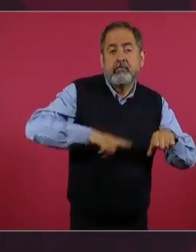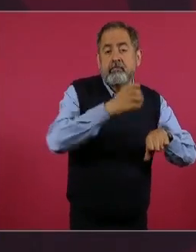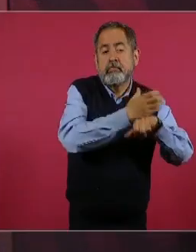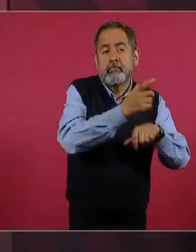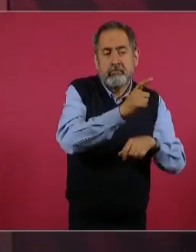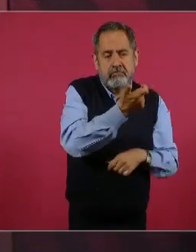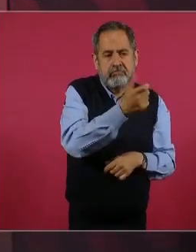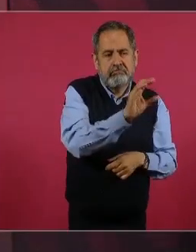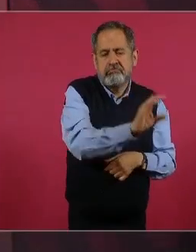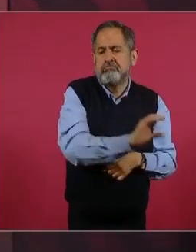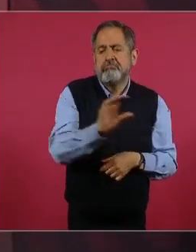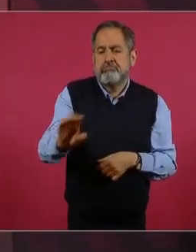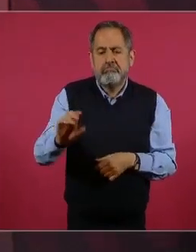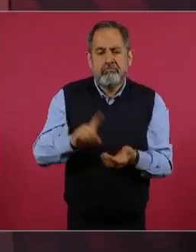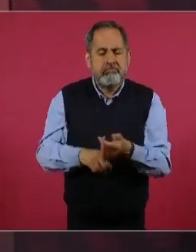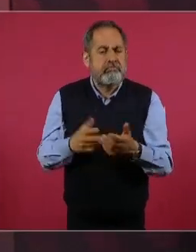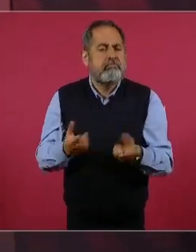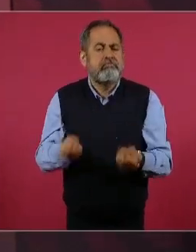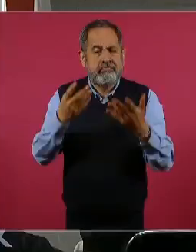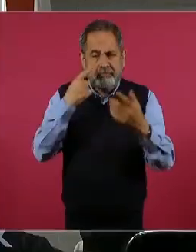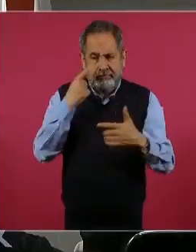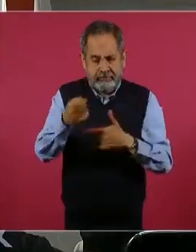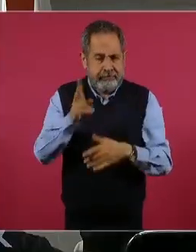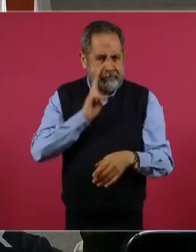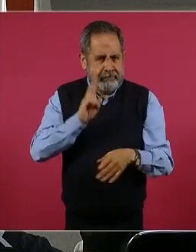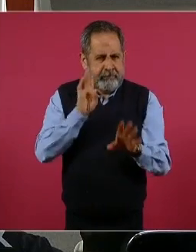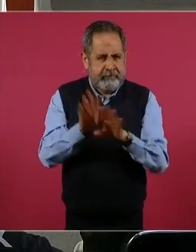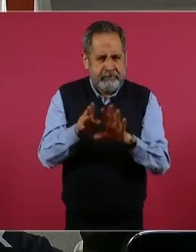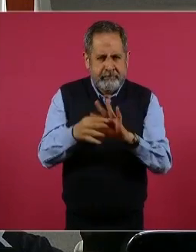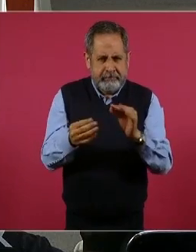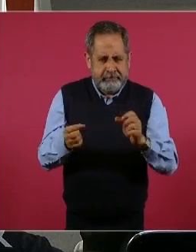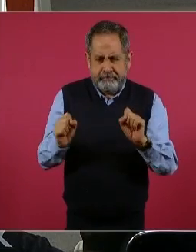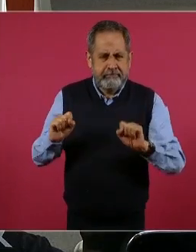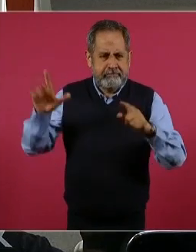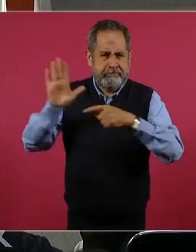una cantidad. A ver si